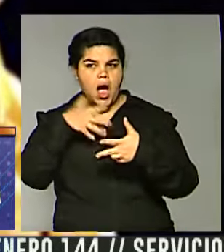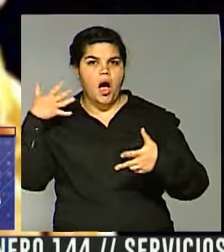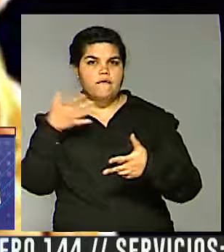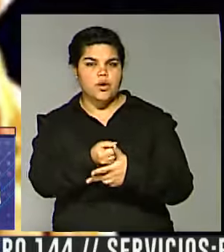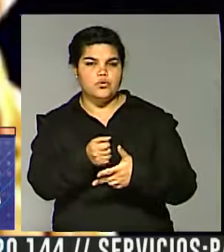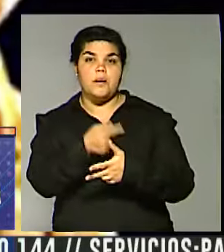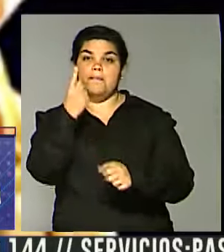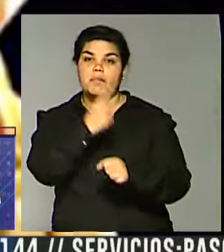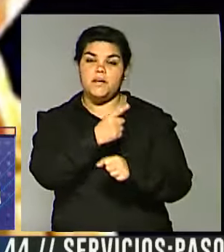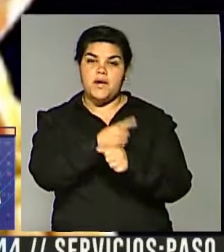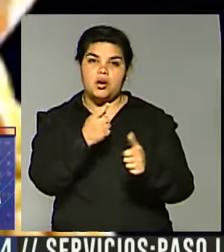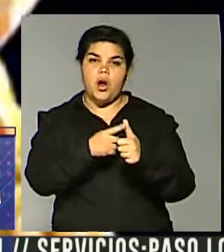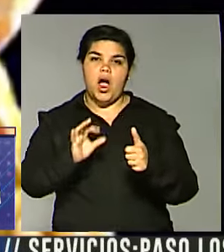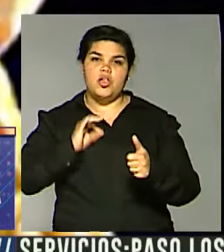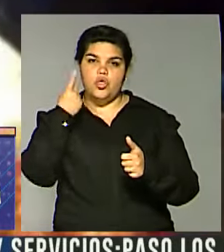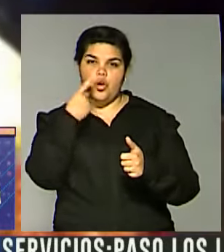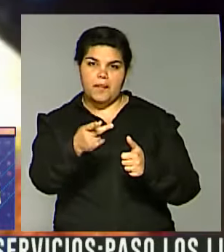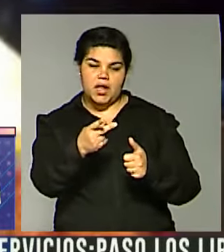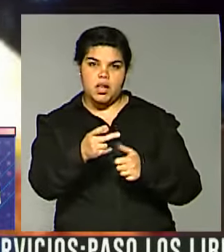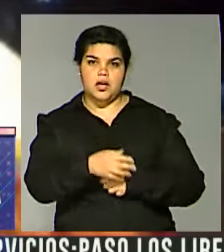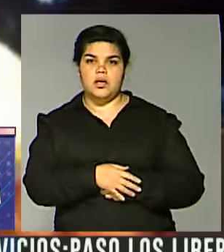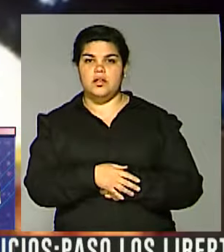primera oleada, que surge allá por el año 2000, época